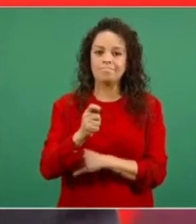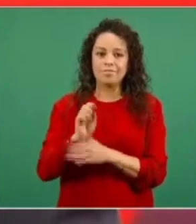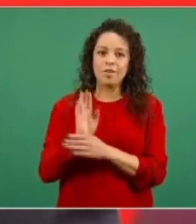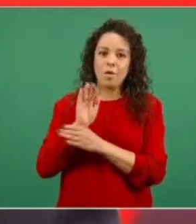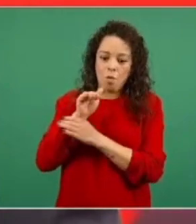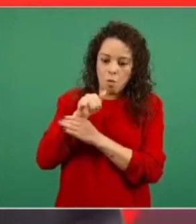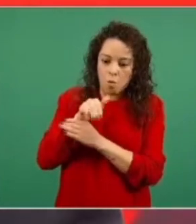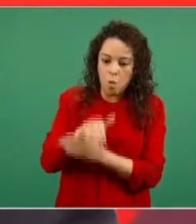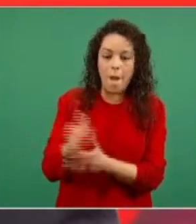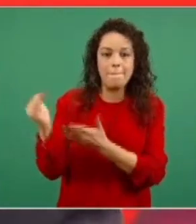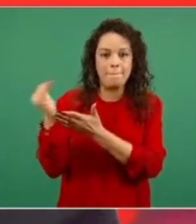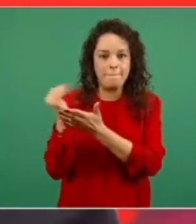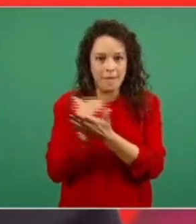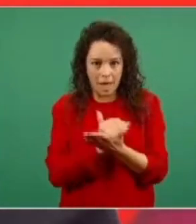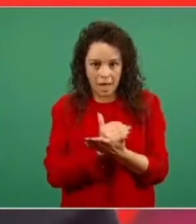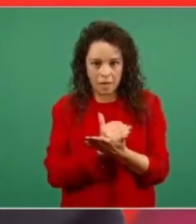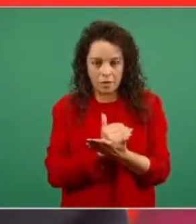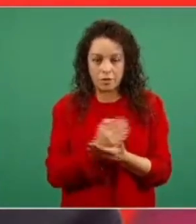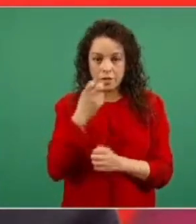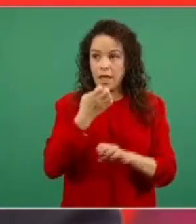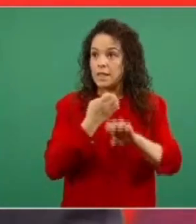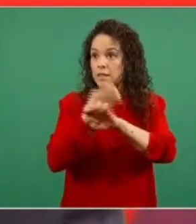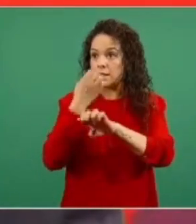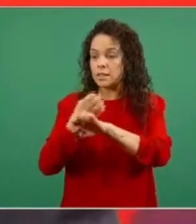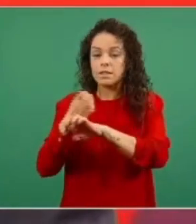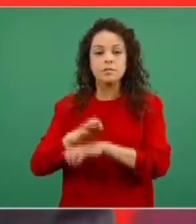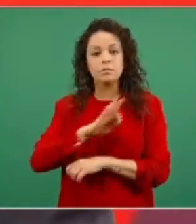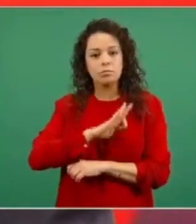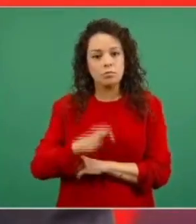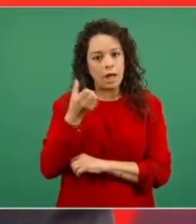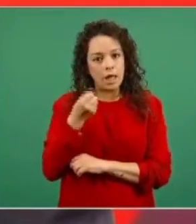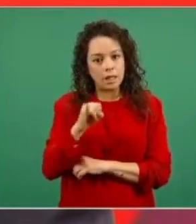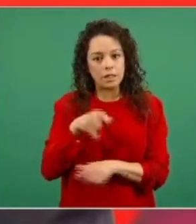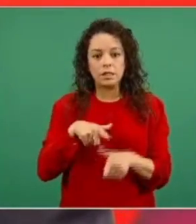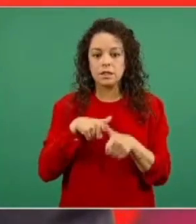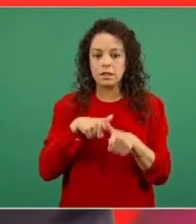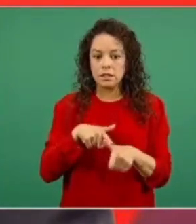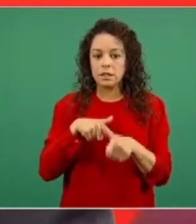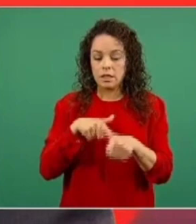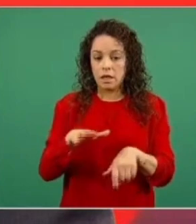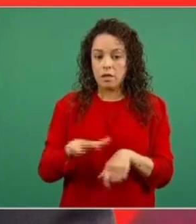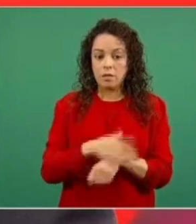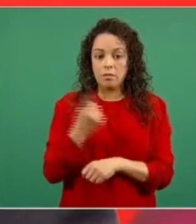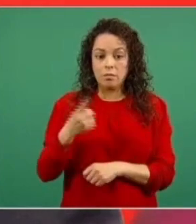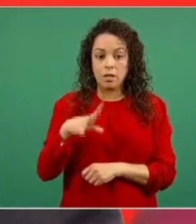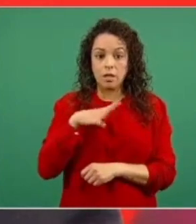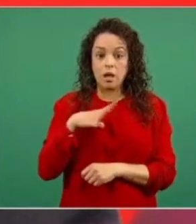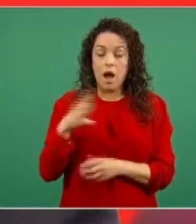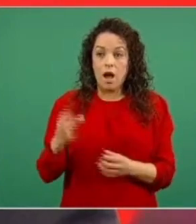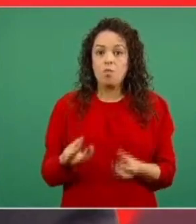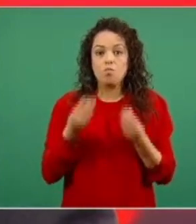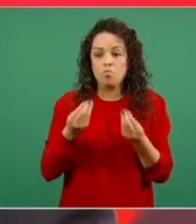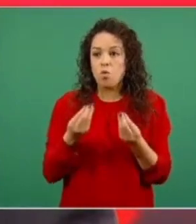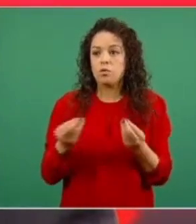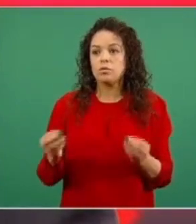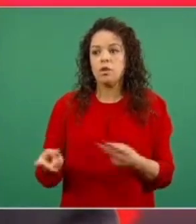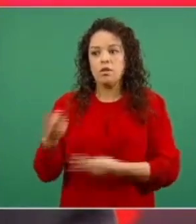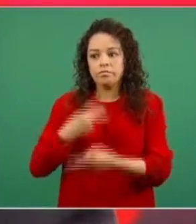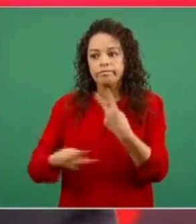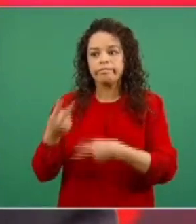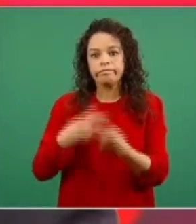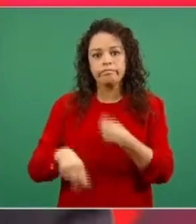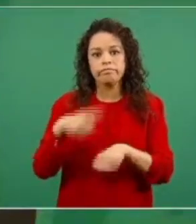para que se pueda mantener en aquellas entidades donde tenemos rebrotes o